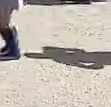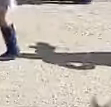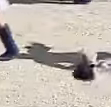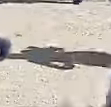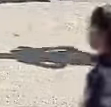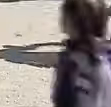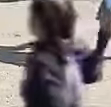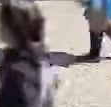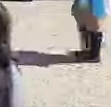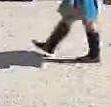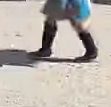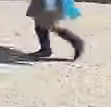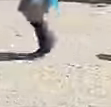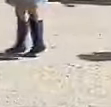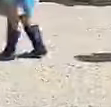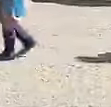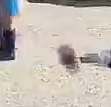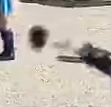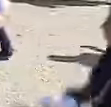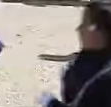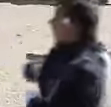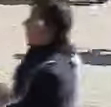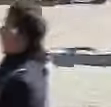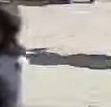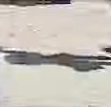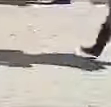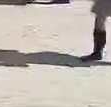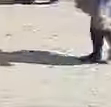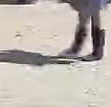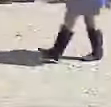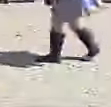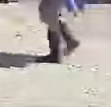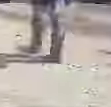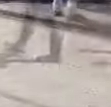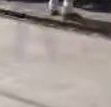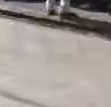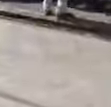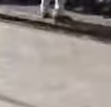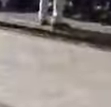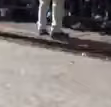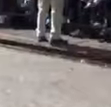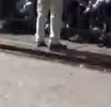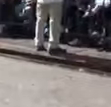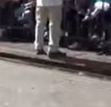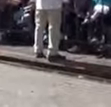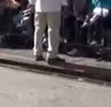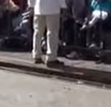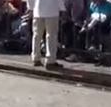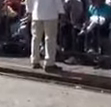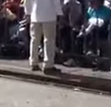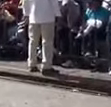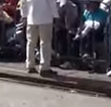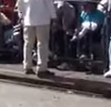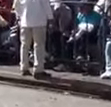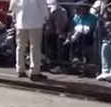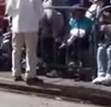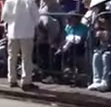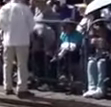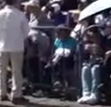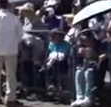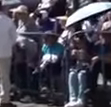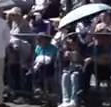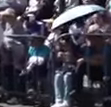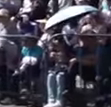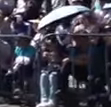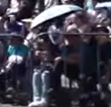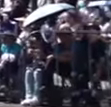Bears, obteniendo varios logros en ese tiempo. El mayor logro obtenido en el año